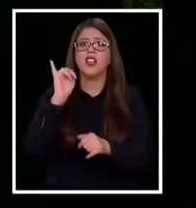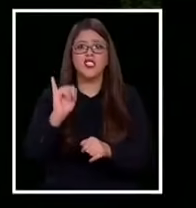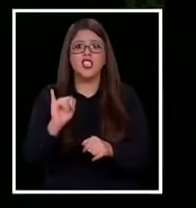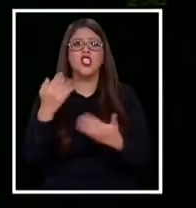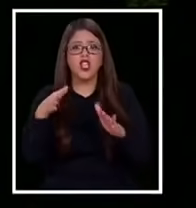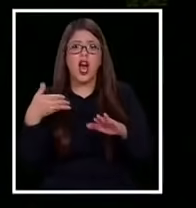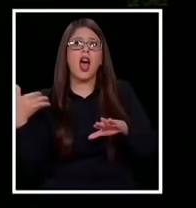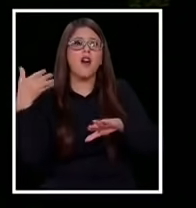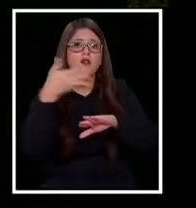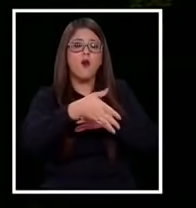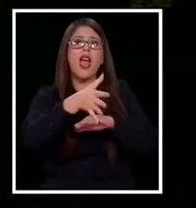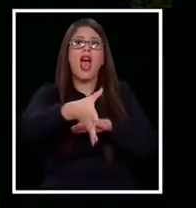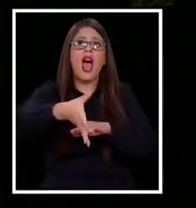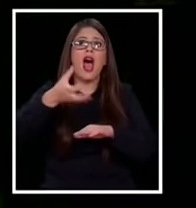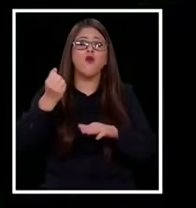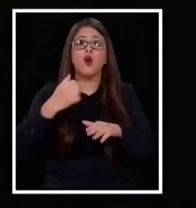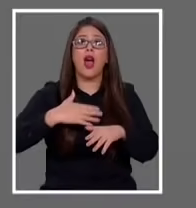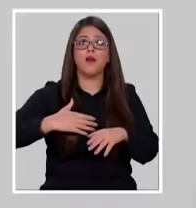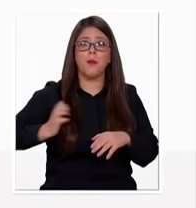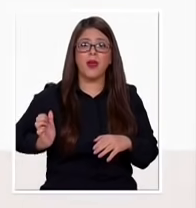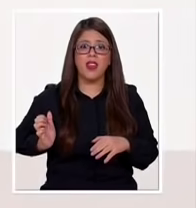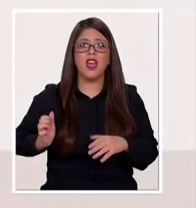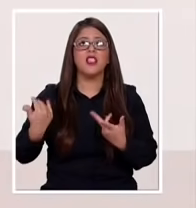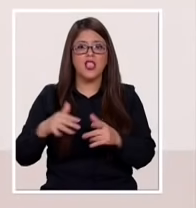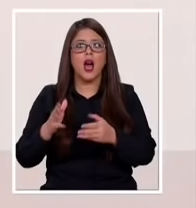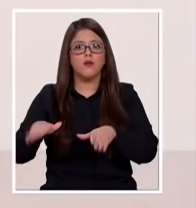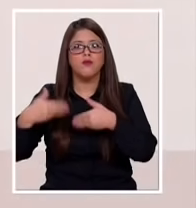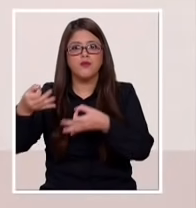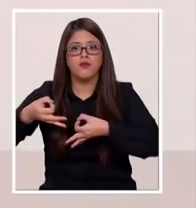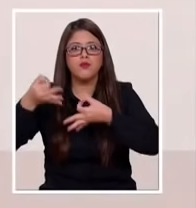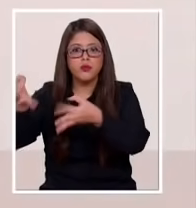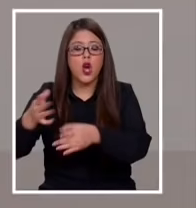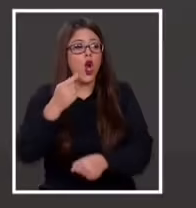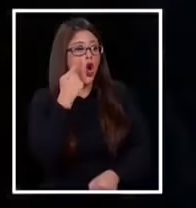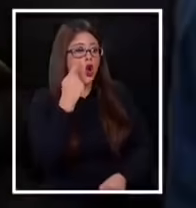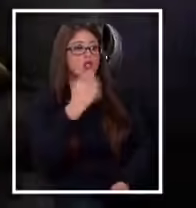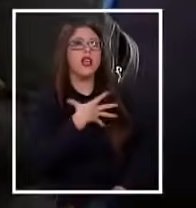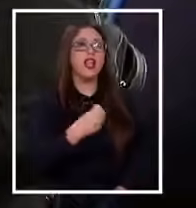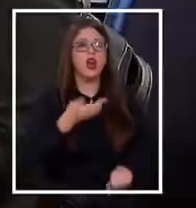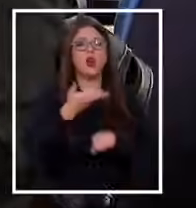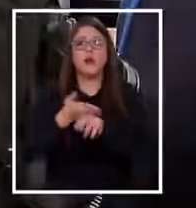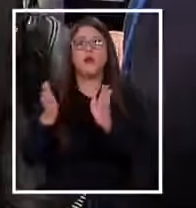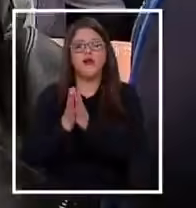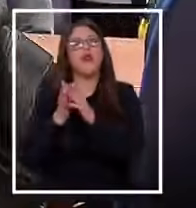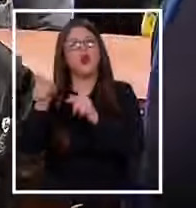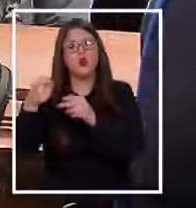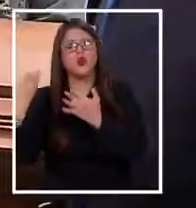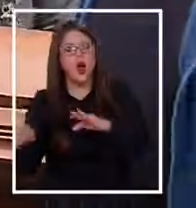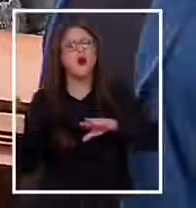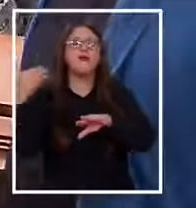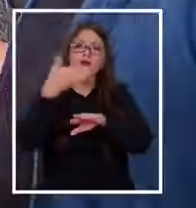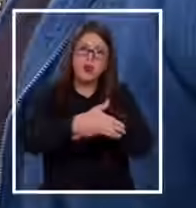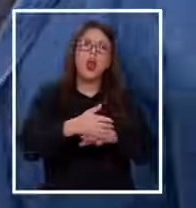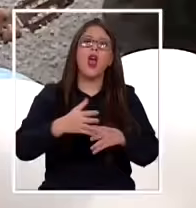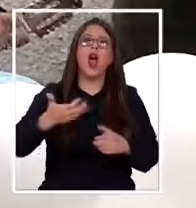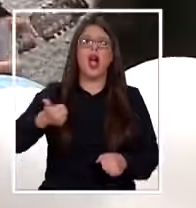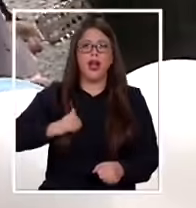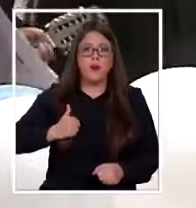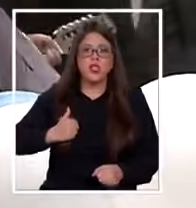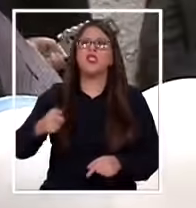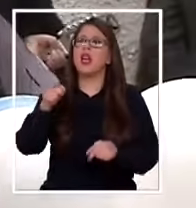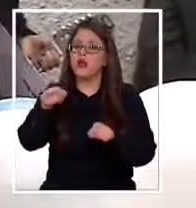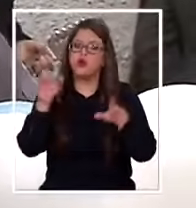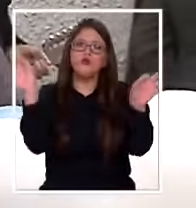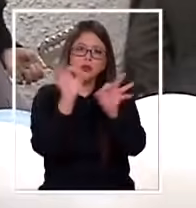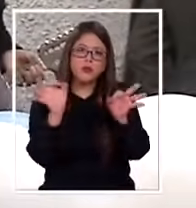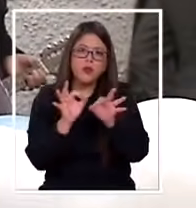PDI y se lo entregaron. Porque conoce a su hijo, le pide que se entregue a la policía y dé su versión de lo ocurrido la noche